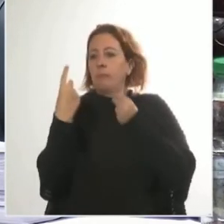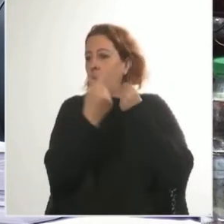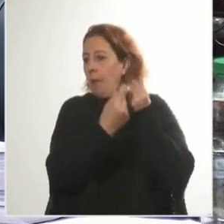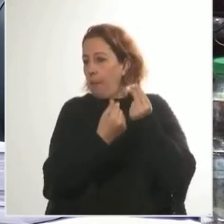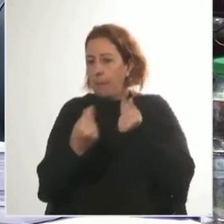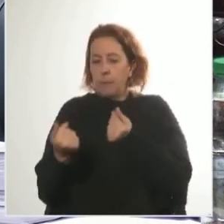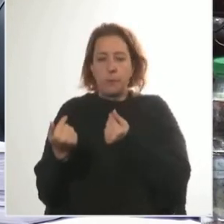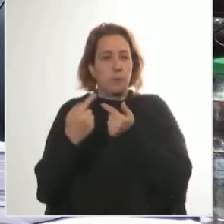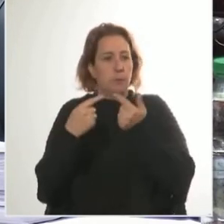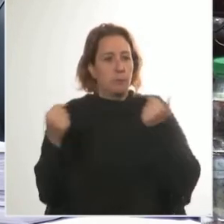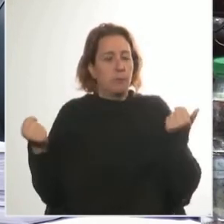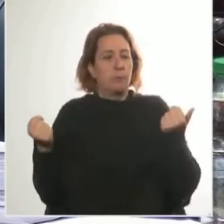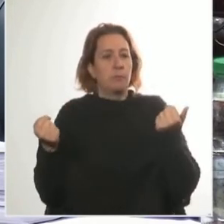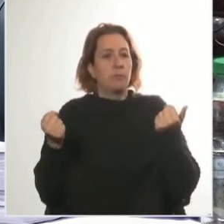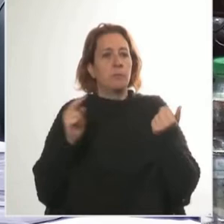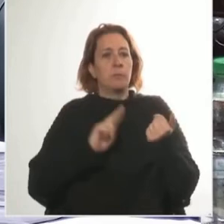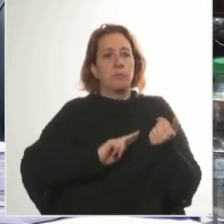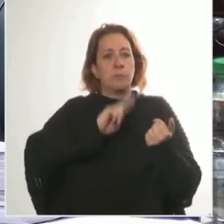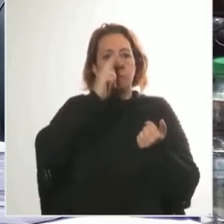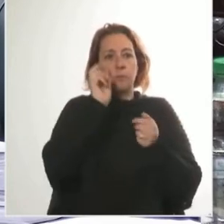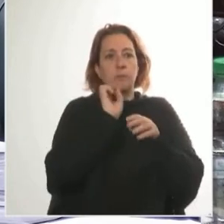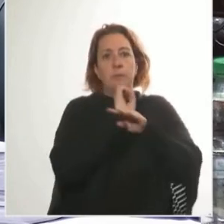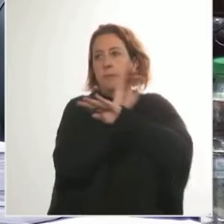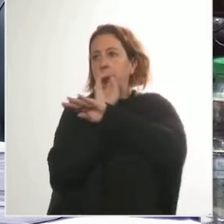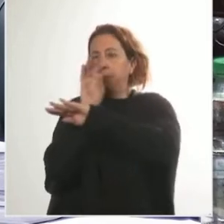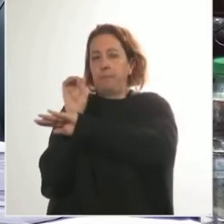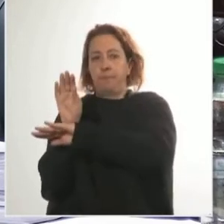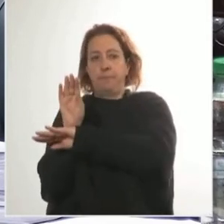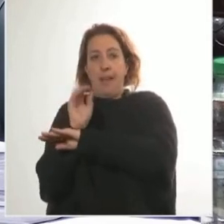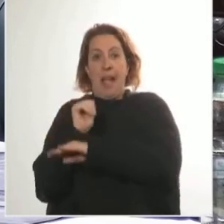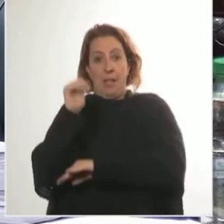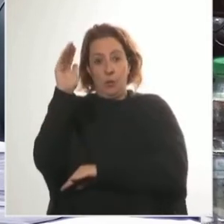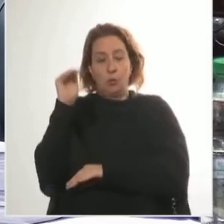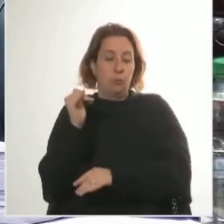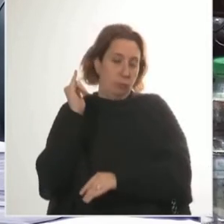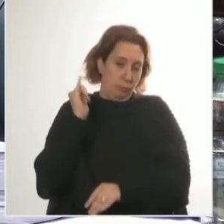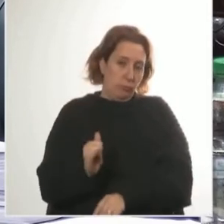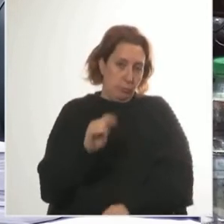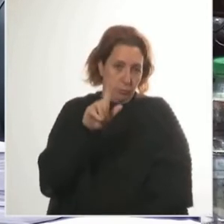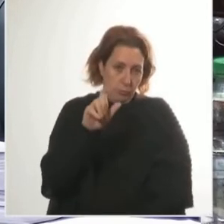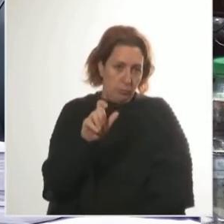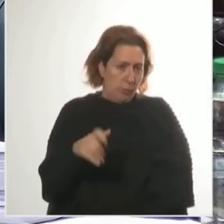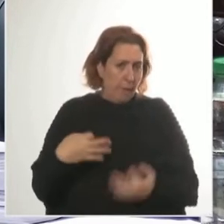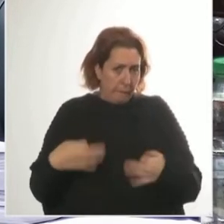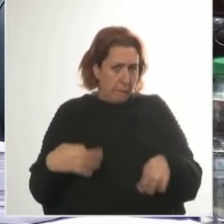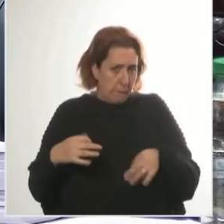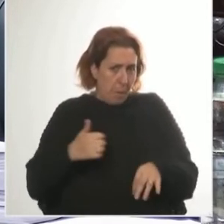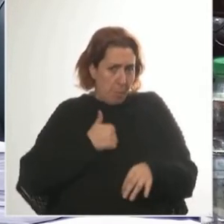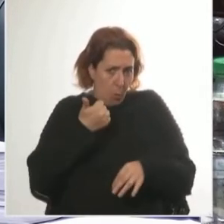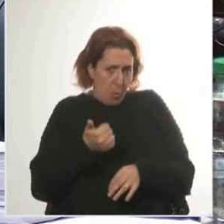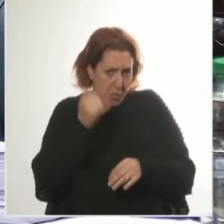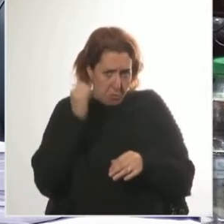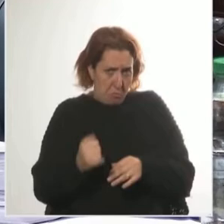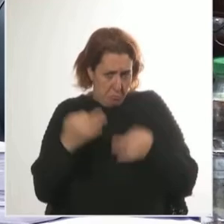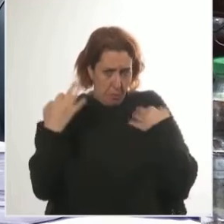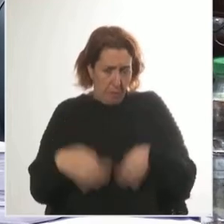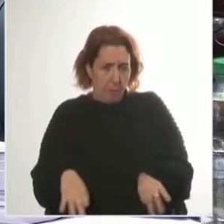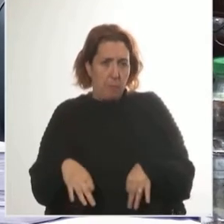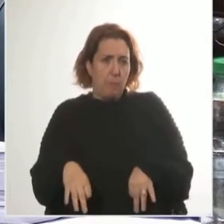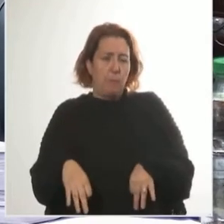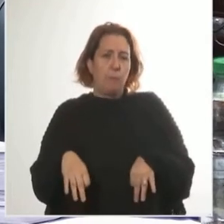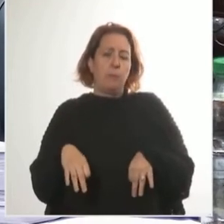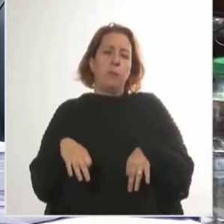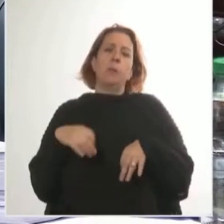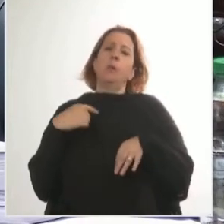los productos que el Uruguay exporta altos, por supuesto, y está muy bien que se aproveche eso.